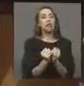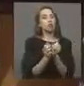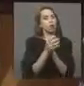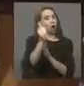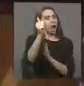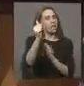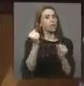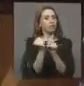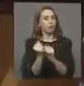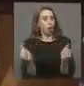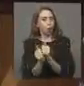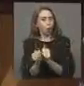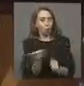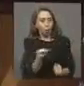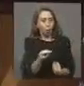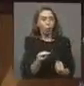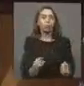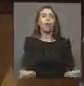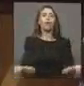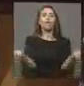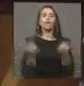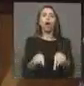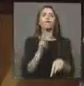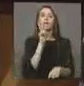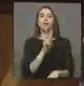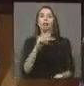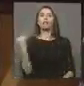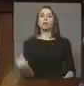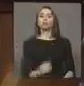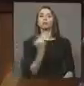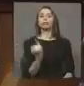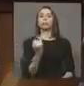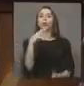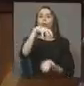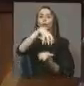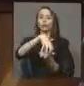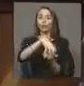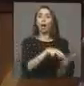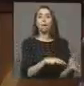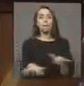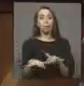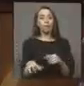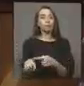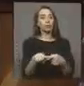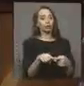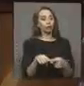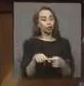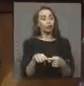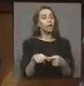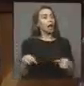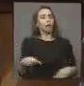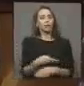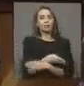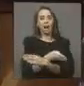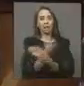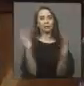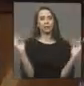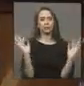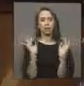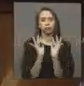trabajo conjunto para devolverle a Valdivia su autonomía. El movimiento social de carácter transversal